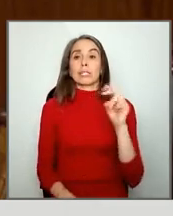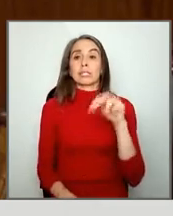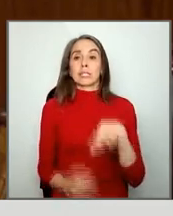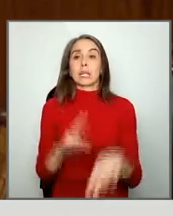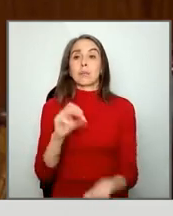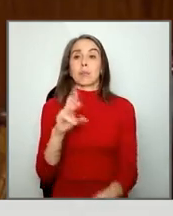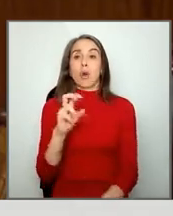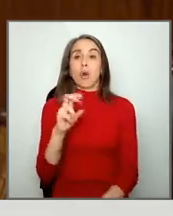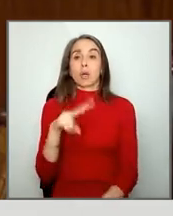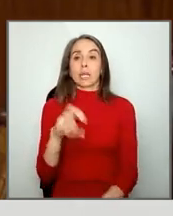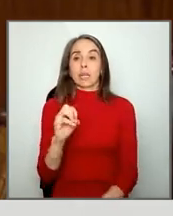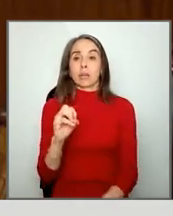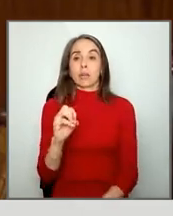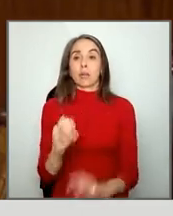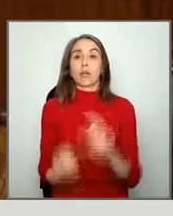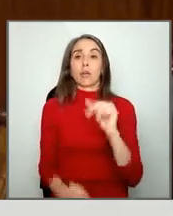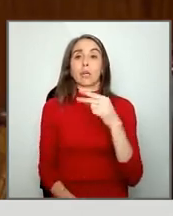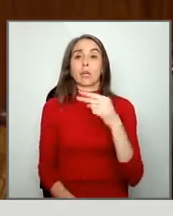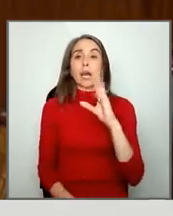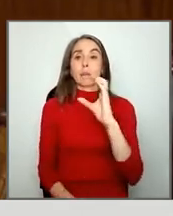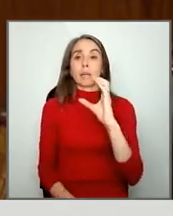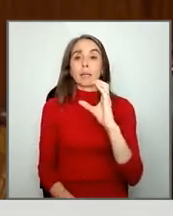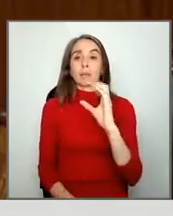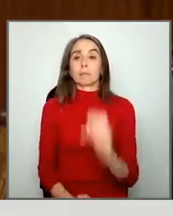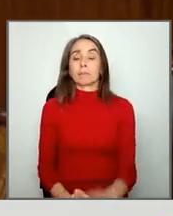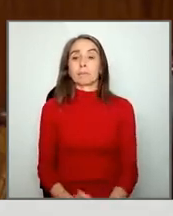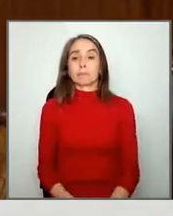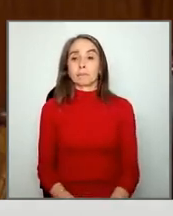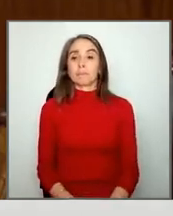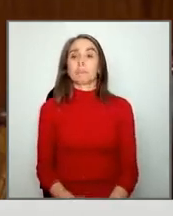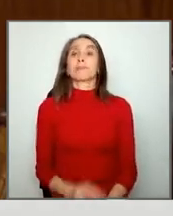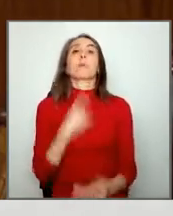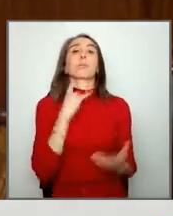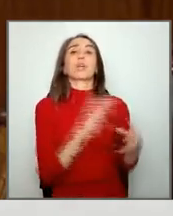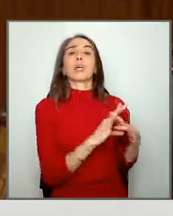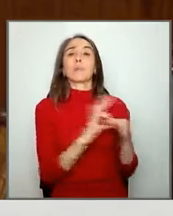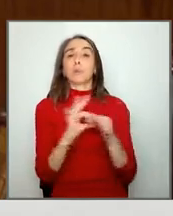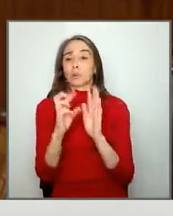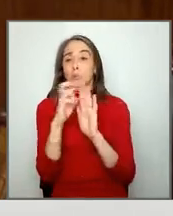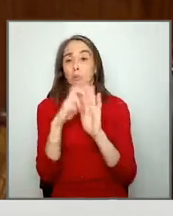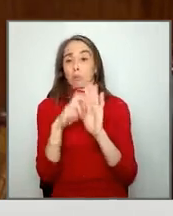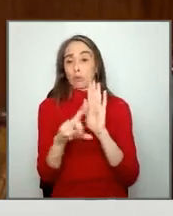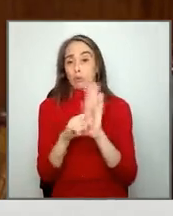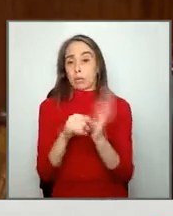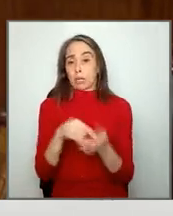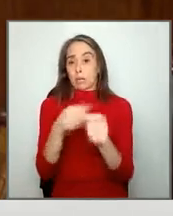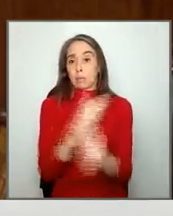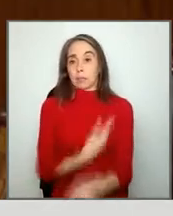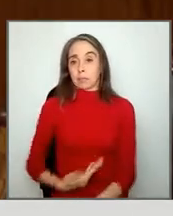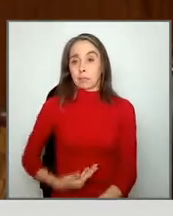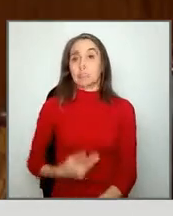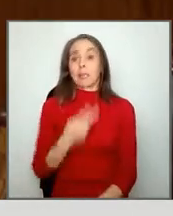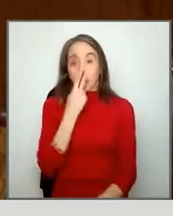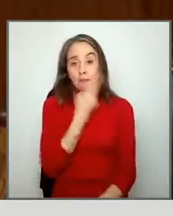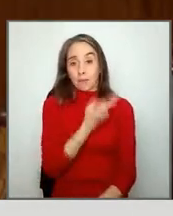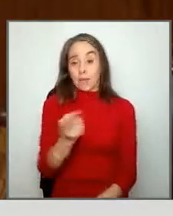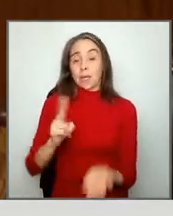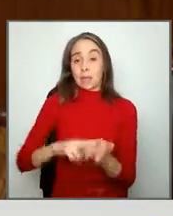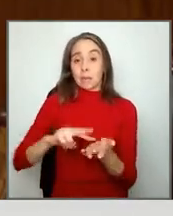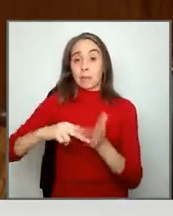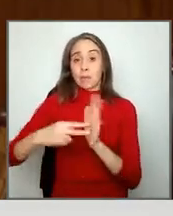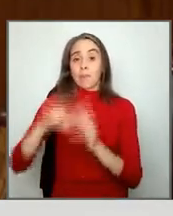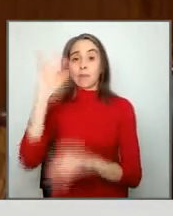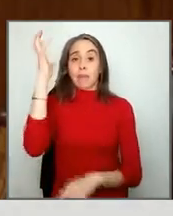y Jorge ragel antecedentes el mensaje alude a la realidad climática adversa que enfrenta el país